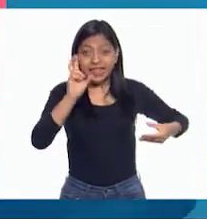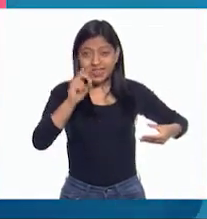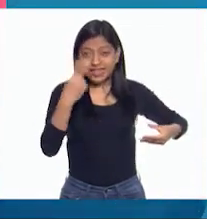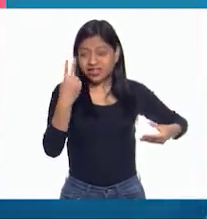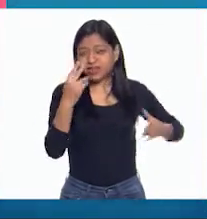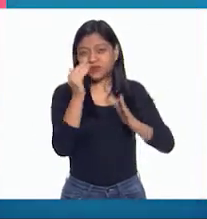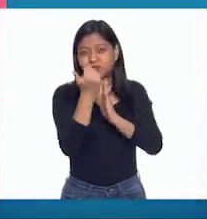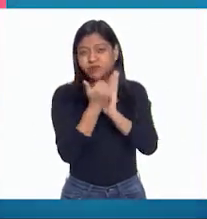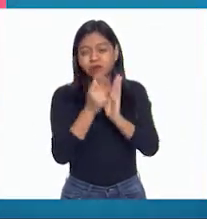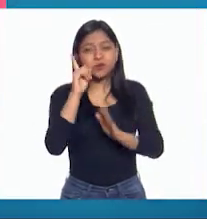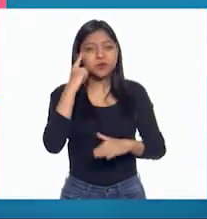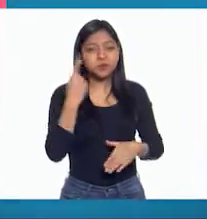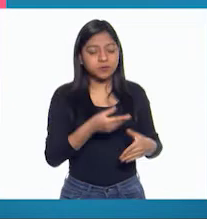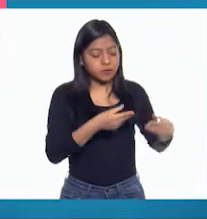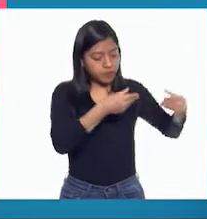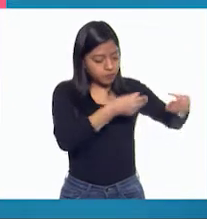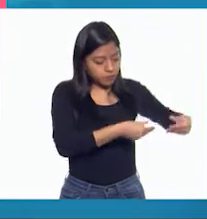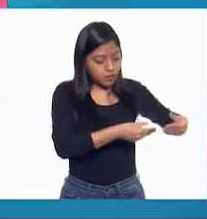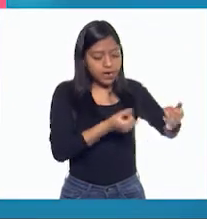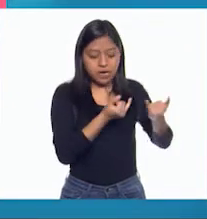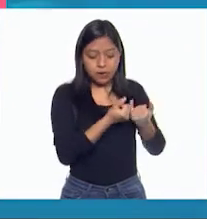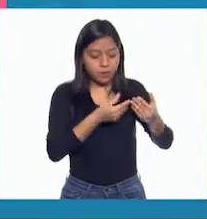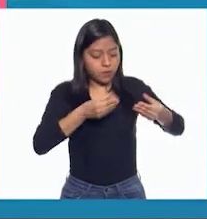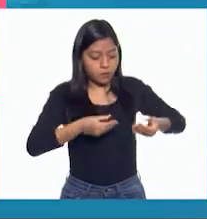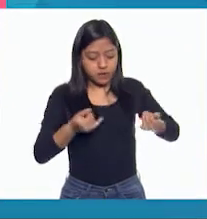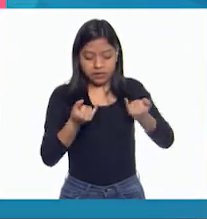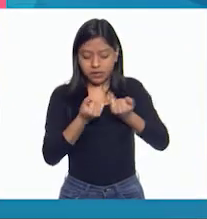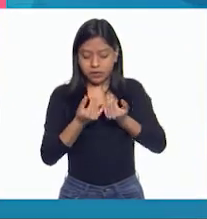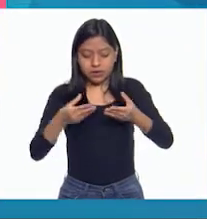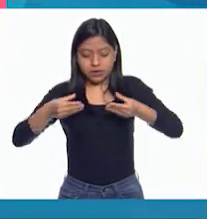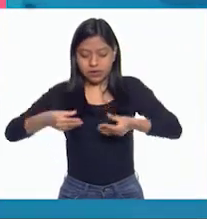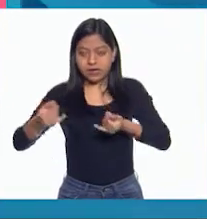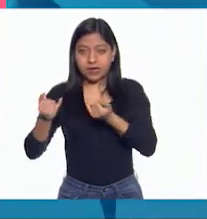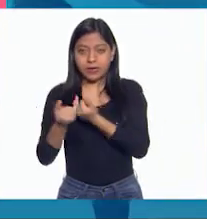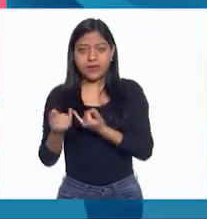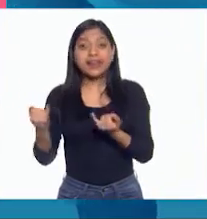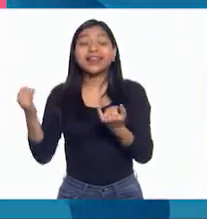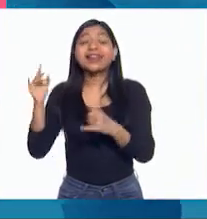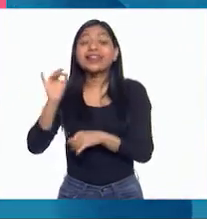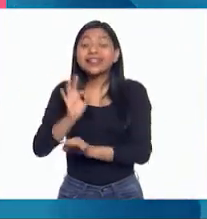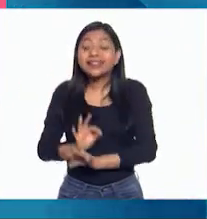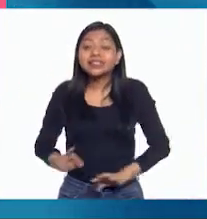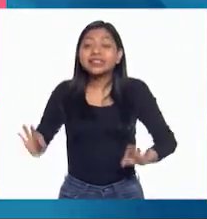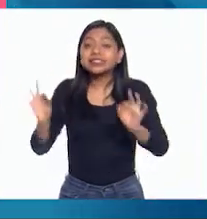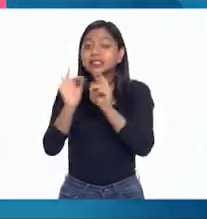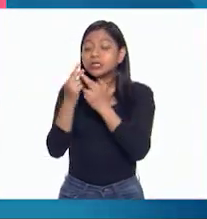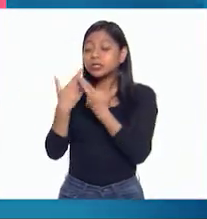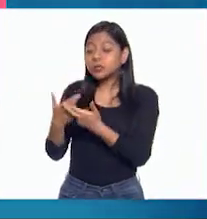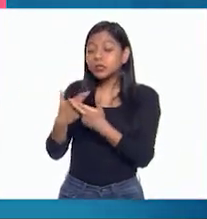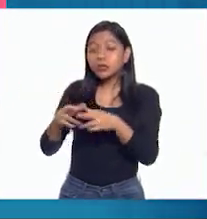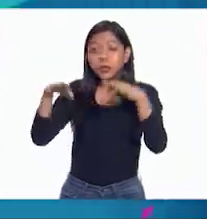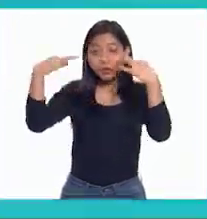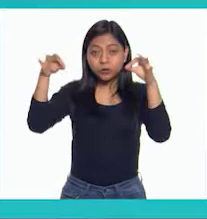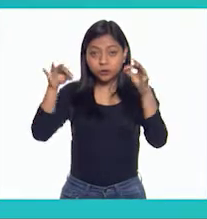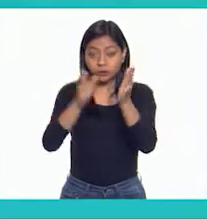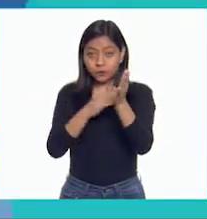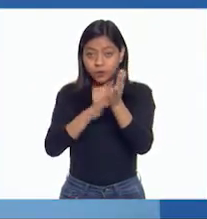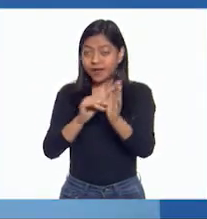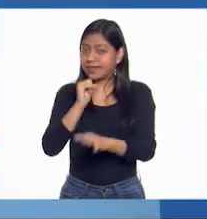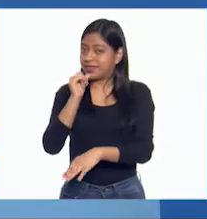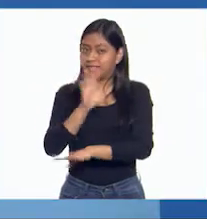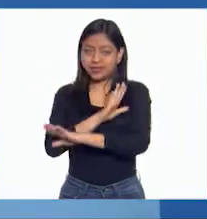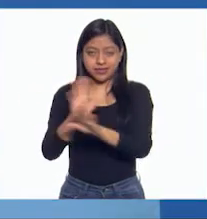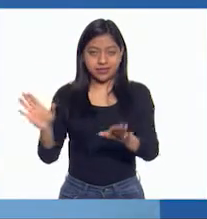los paquetes tengan la misma cantidad y no sobren hojas? A ver, veamos. Si le quitamos una hoja a cada paquete y